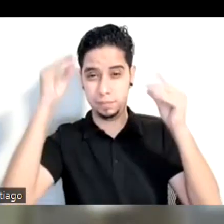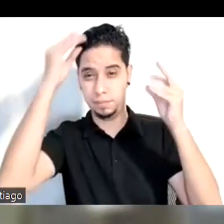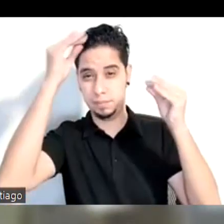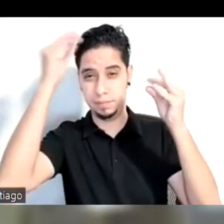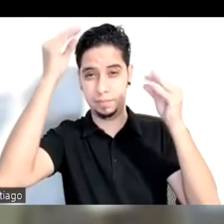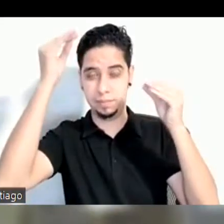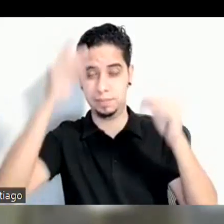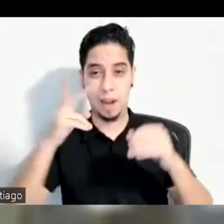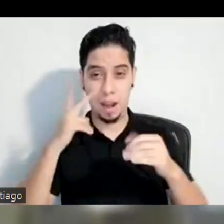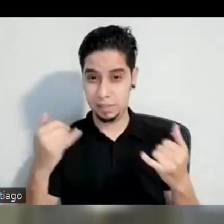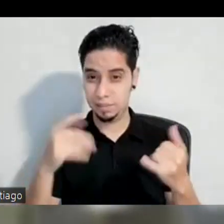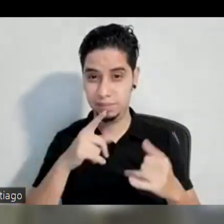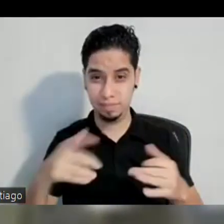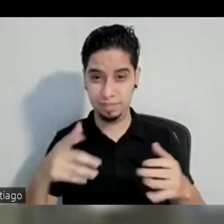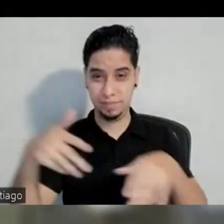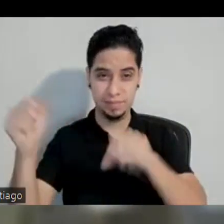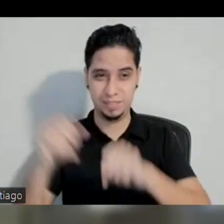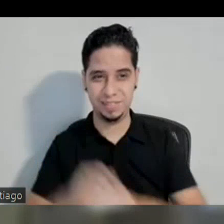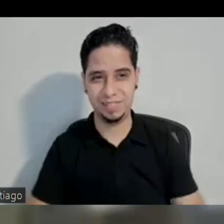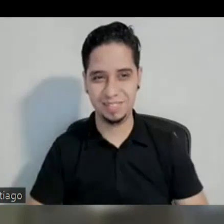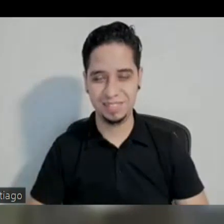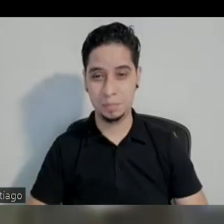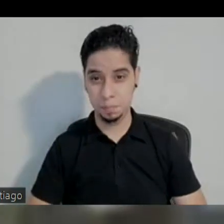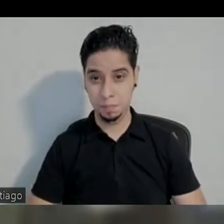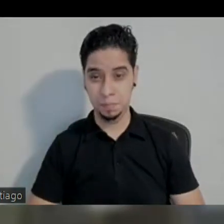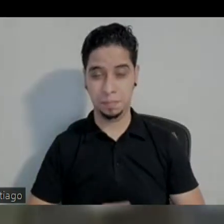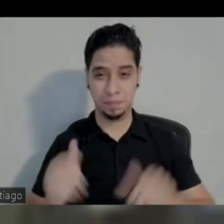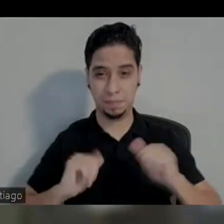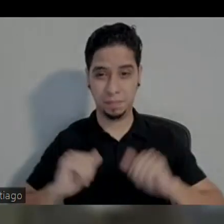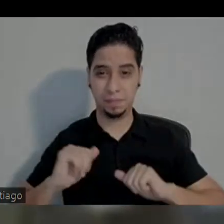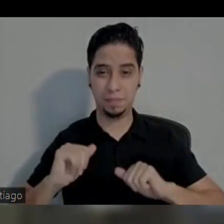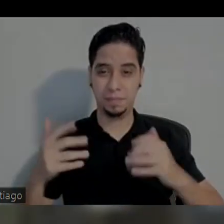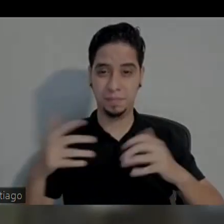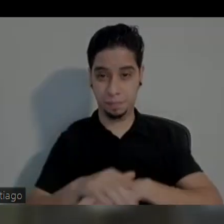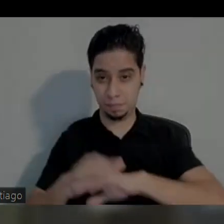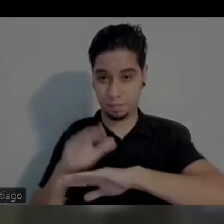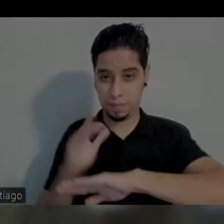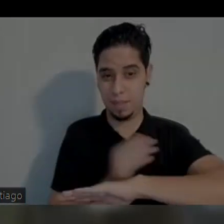Ahora sí. ¡Llévatelo, Chenan!